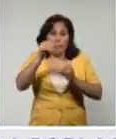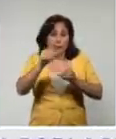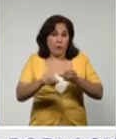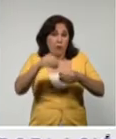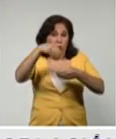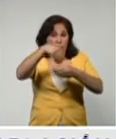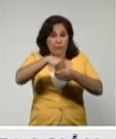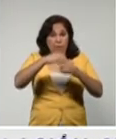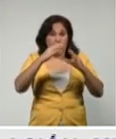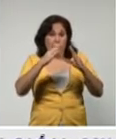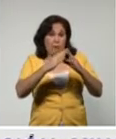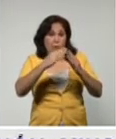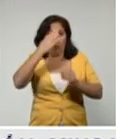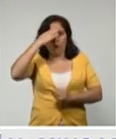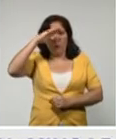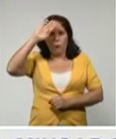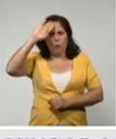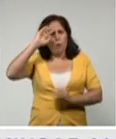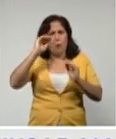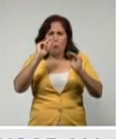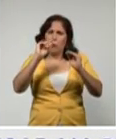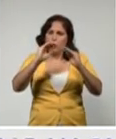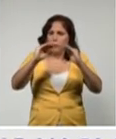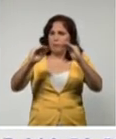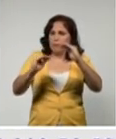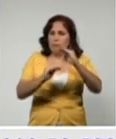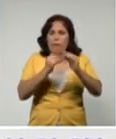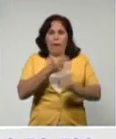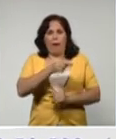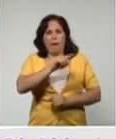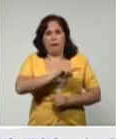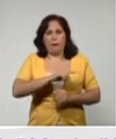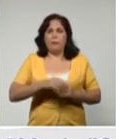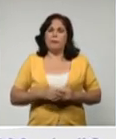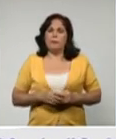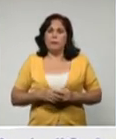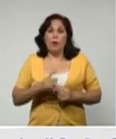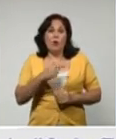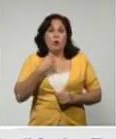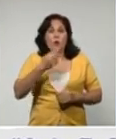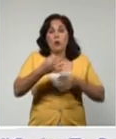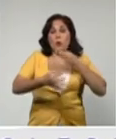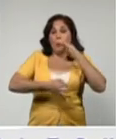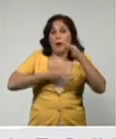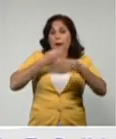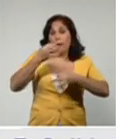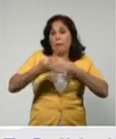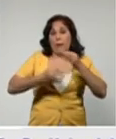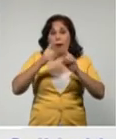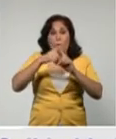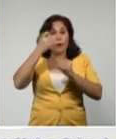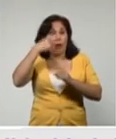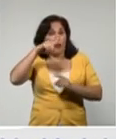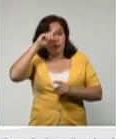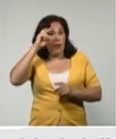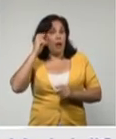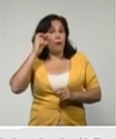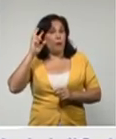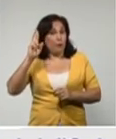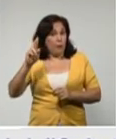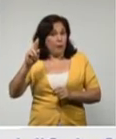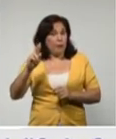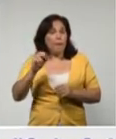una tasa discretamente inferior a la del día de ayer. Nos estamos refiriendo a la tasa de incidencia de